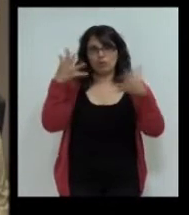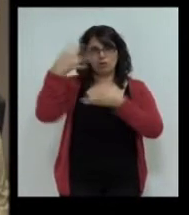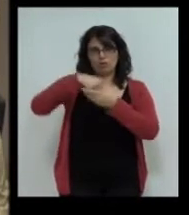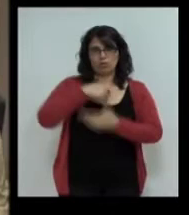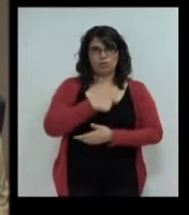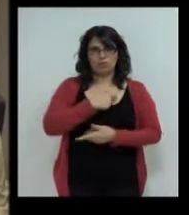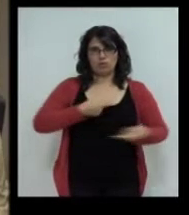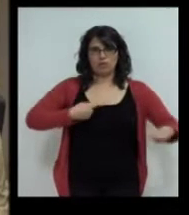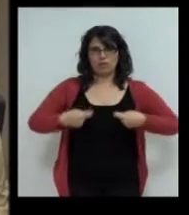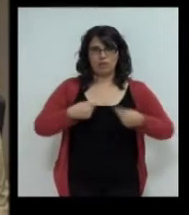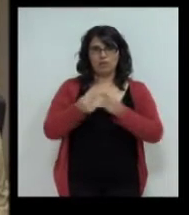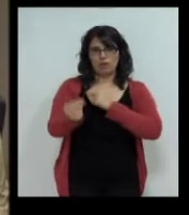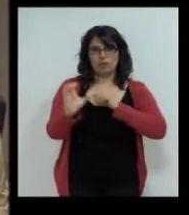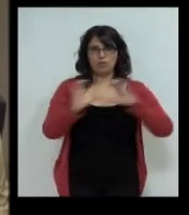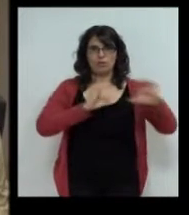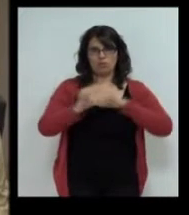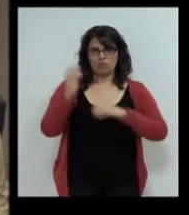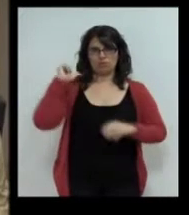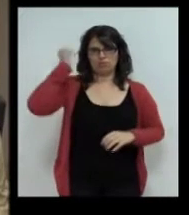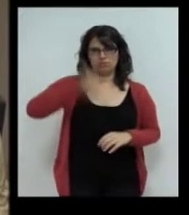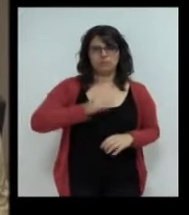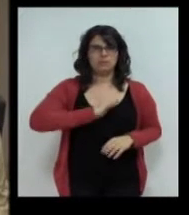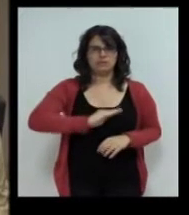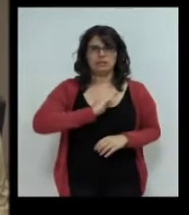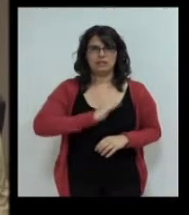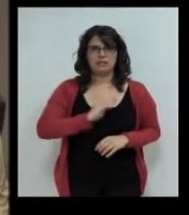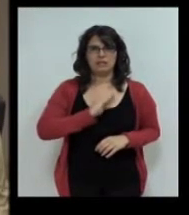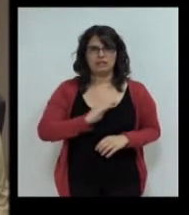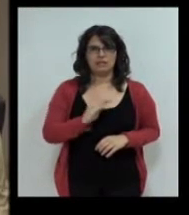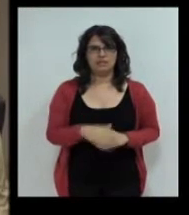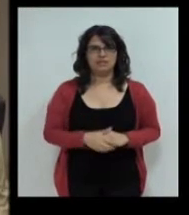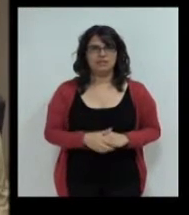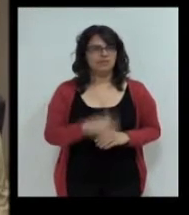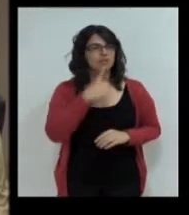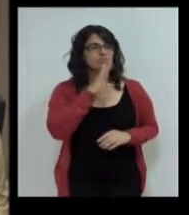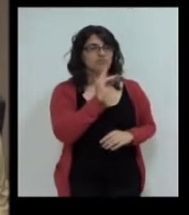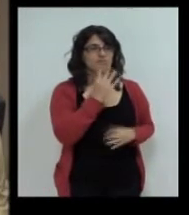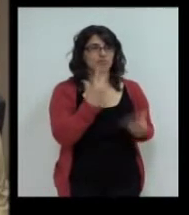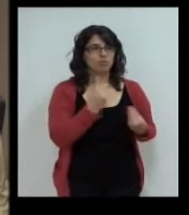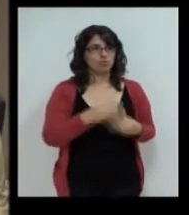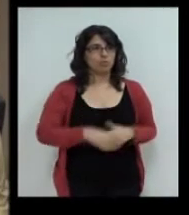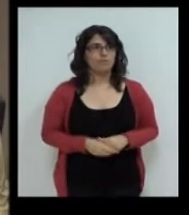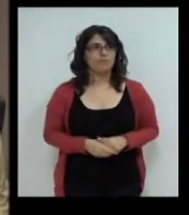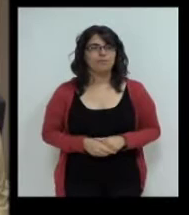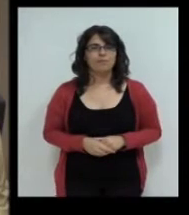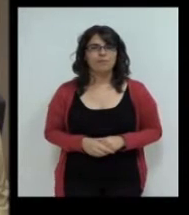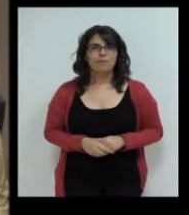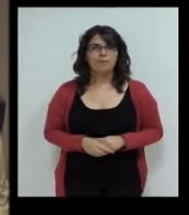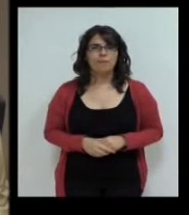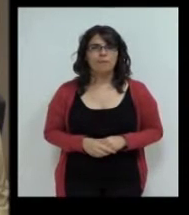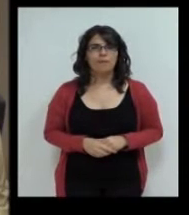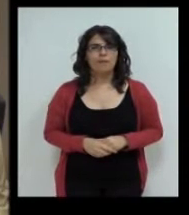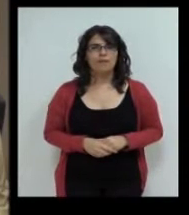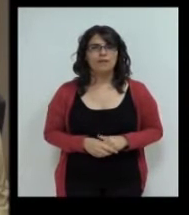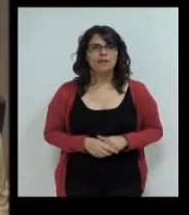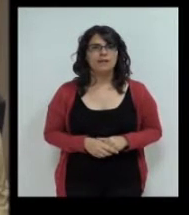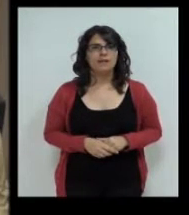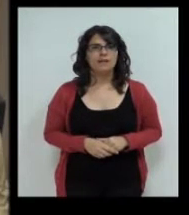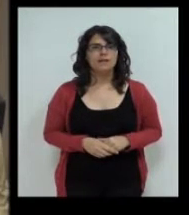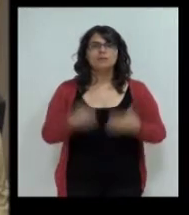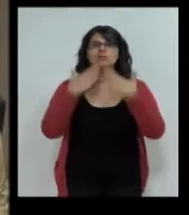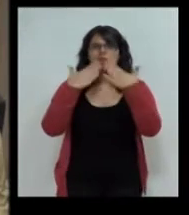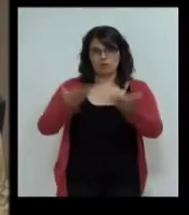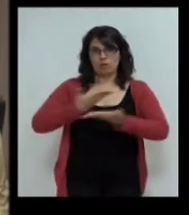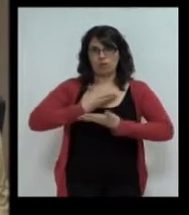Mercado de Telecomunicaciones desde hace ya bastante tiempo, ¿no? Bastante tiempo. Muchas gracias por estar aquí con nosotros y